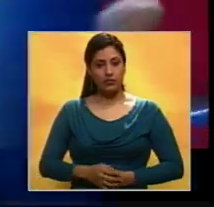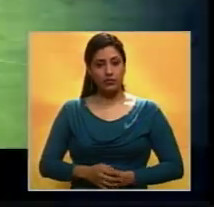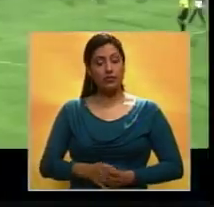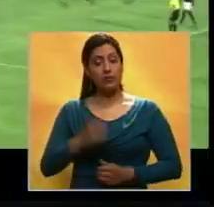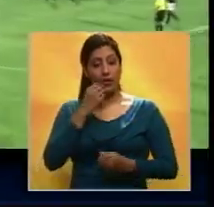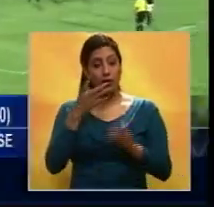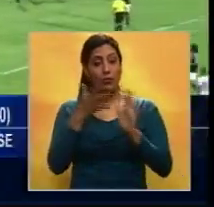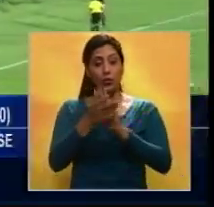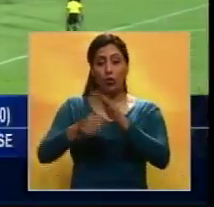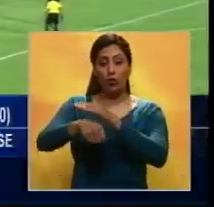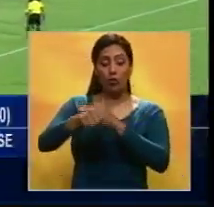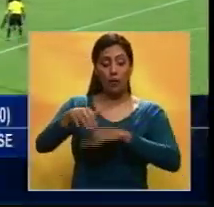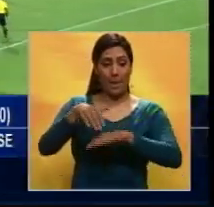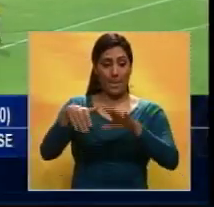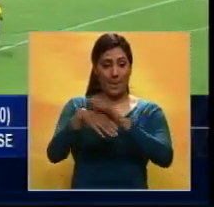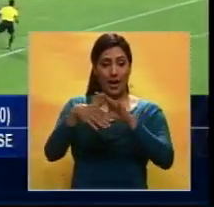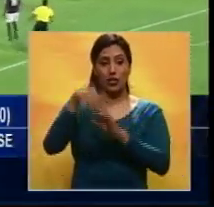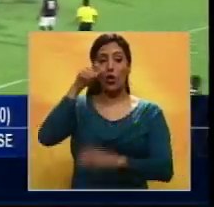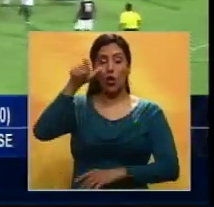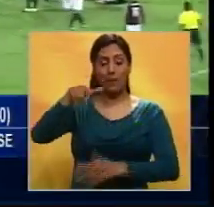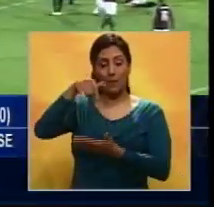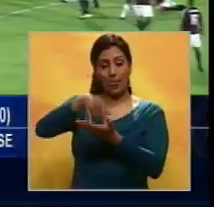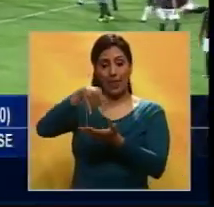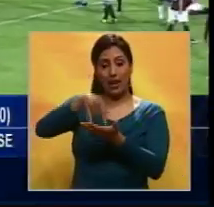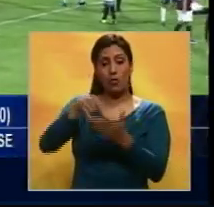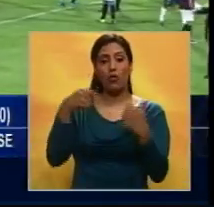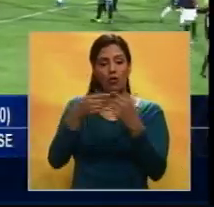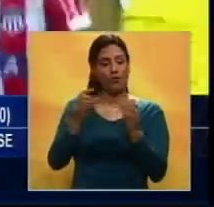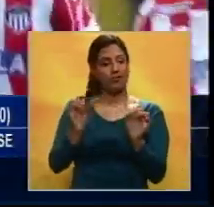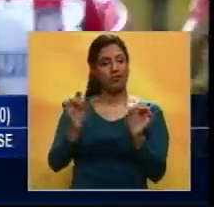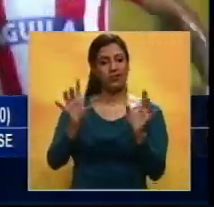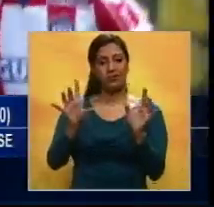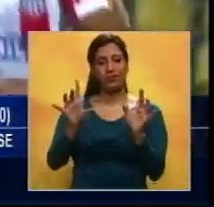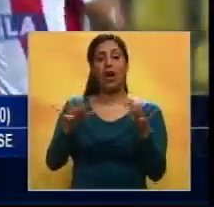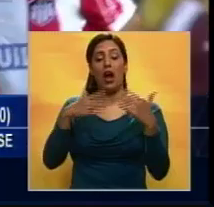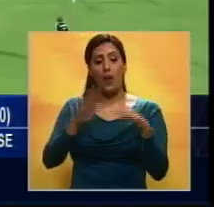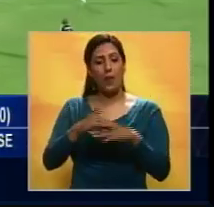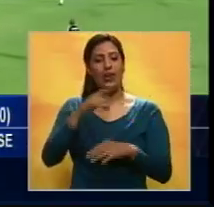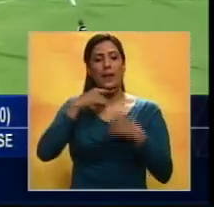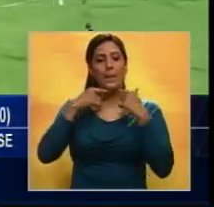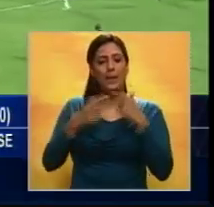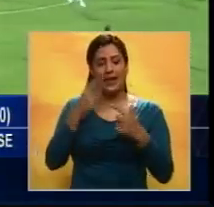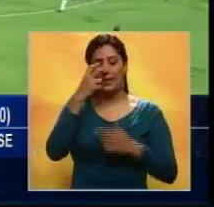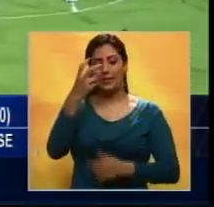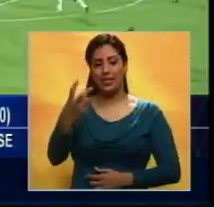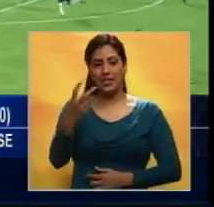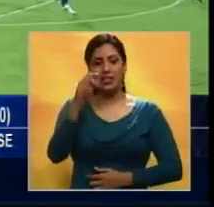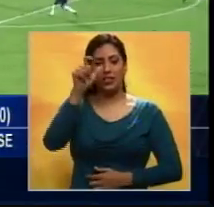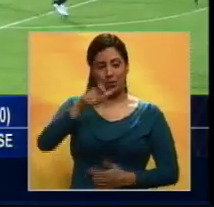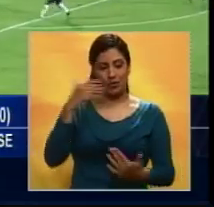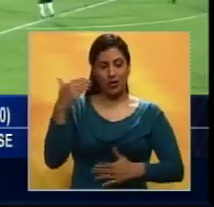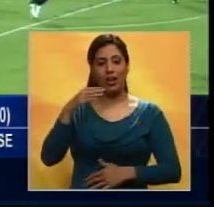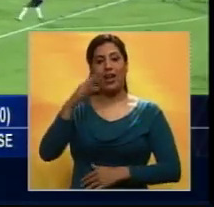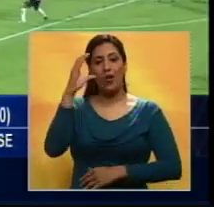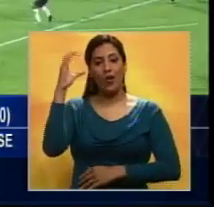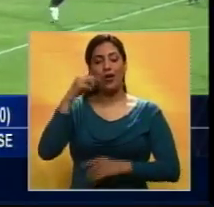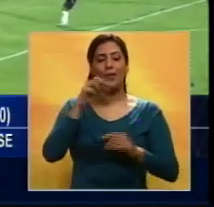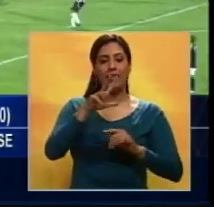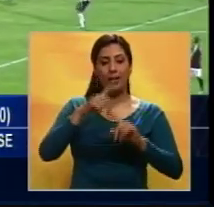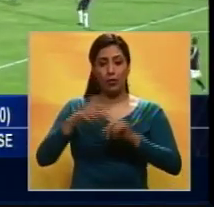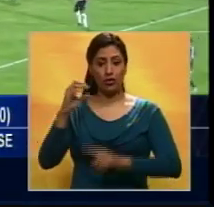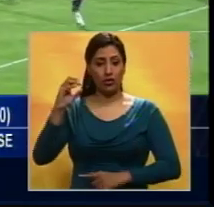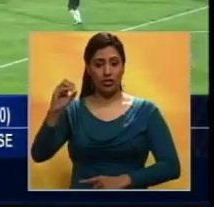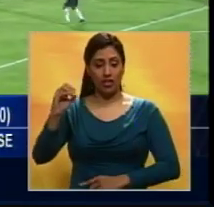En notas del fútbol, este martes el Carabobo quedó eliminado de la Copa Conmebol Libertadores tras caer como visitante con Junior de Barranquilla